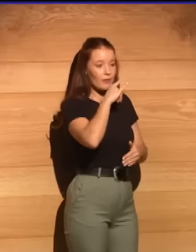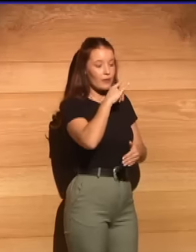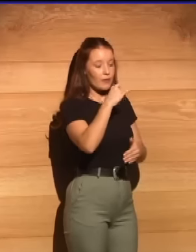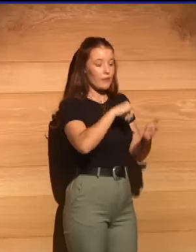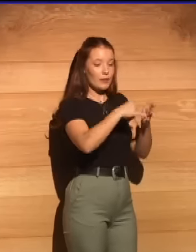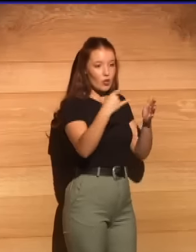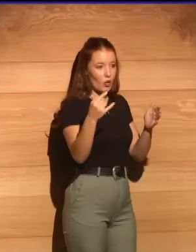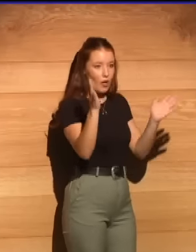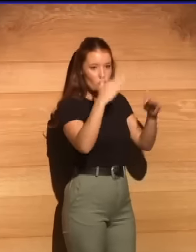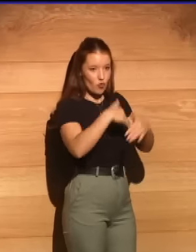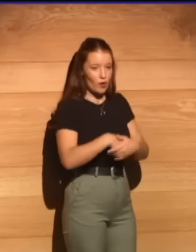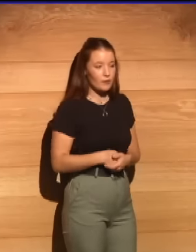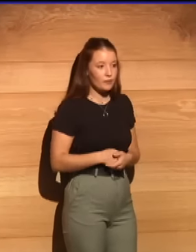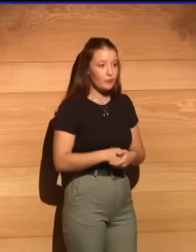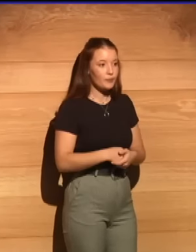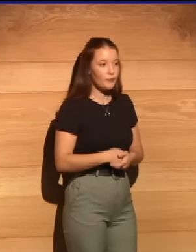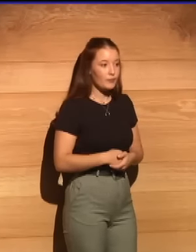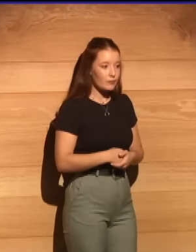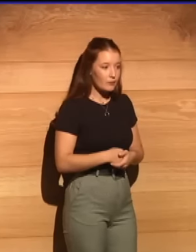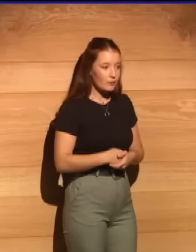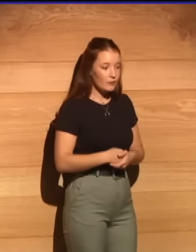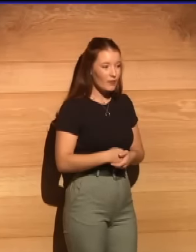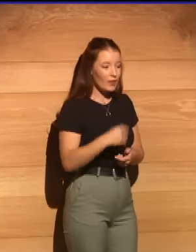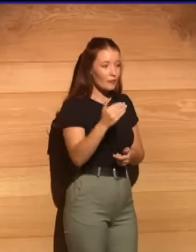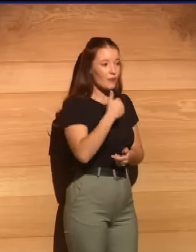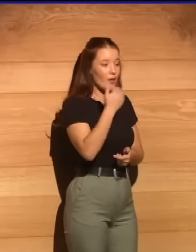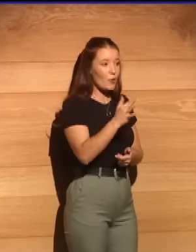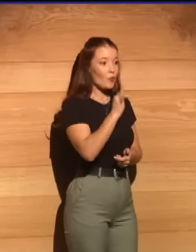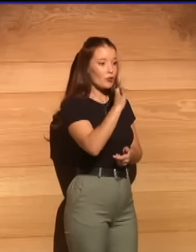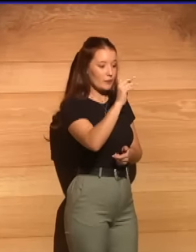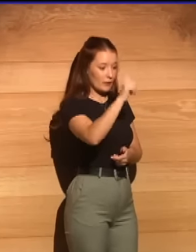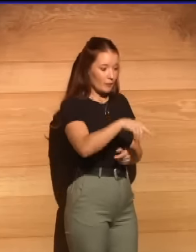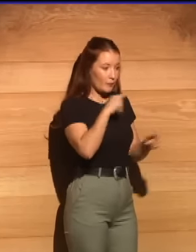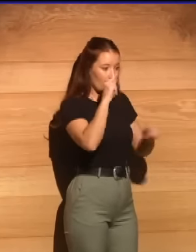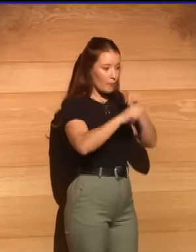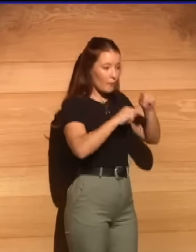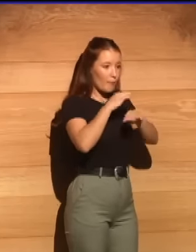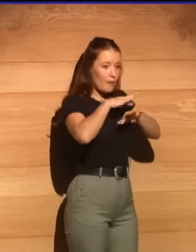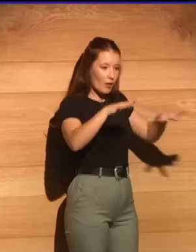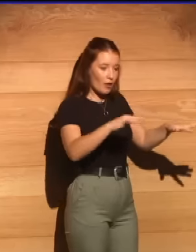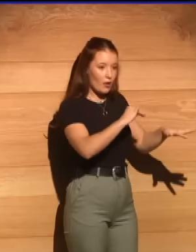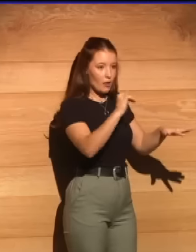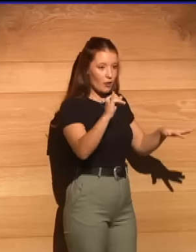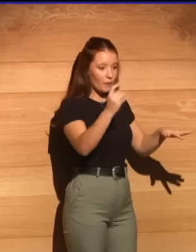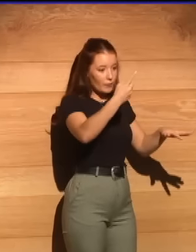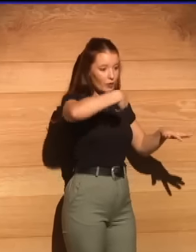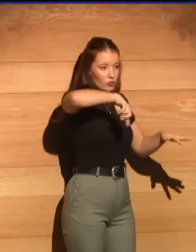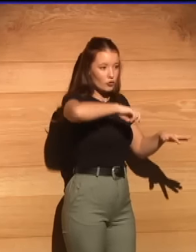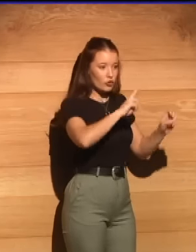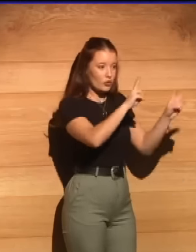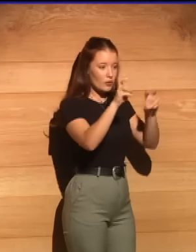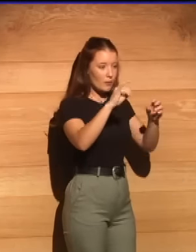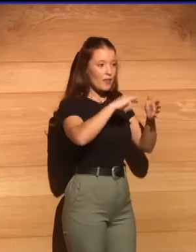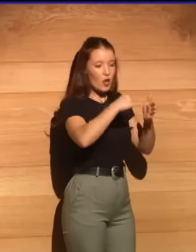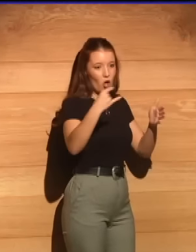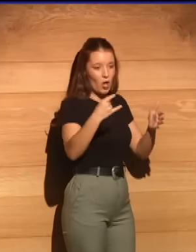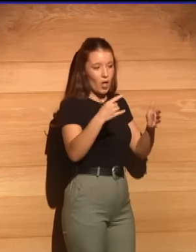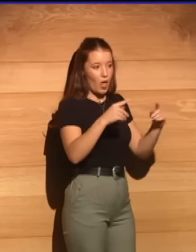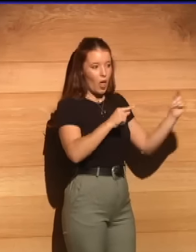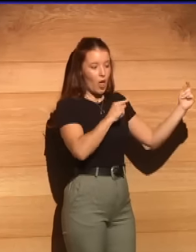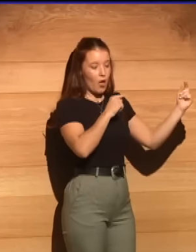Y yo, si me permites, una de las otras cosas positivas que ha tenido la pandemia es que hemos estado hablando muchísimo de tecnología, muchísimo